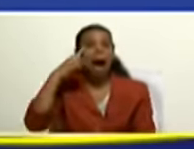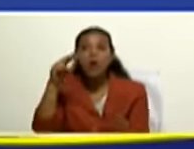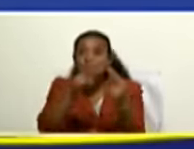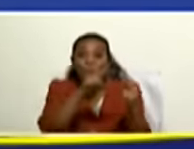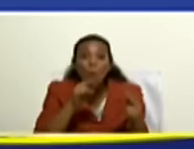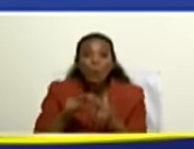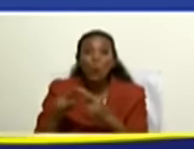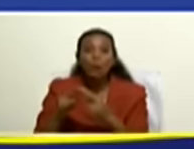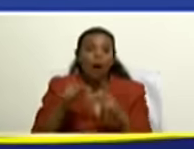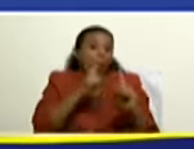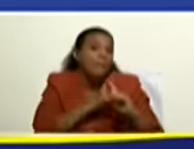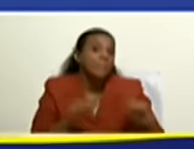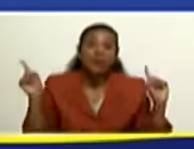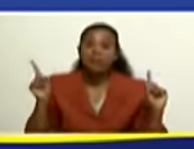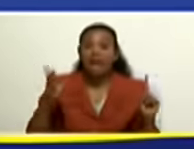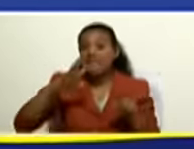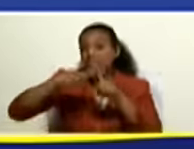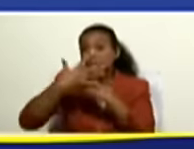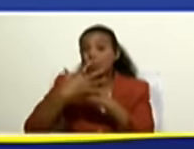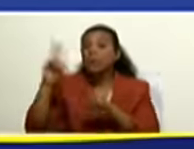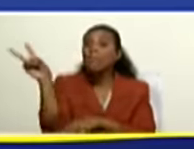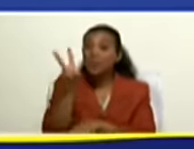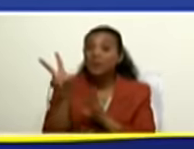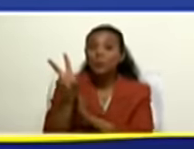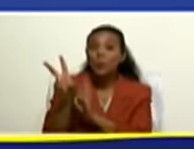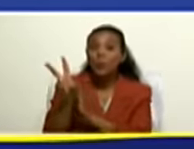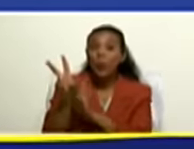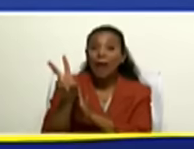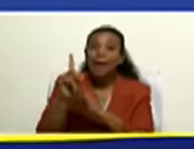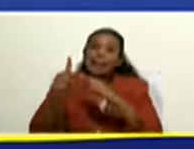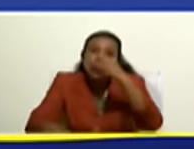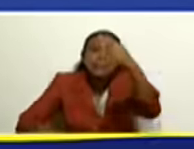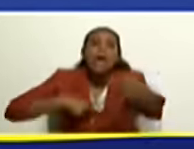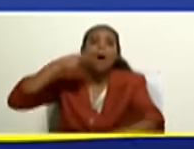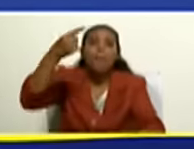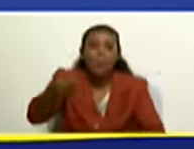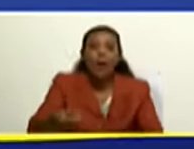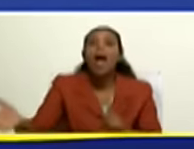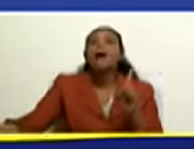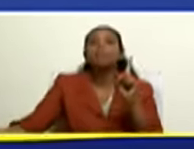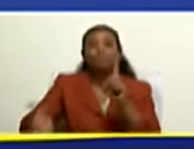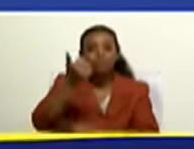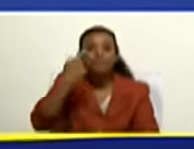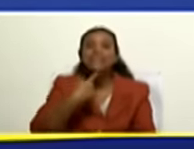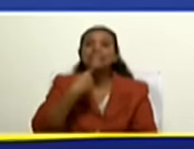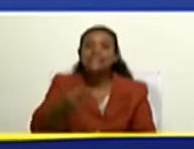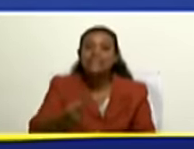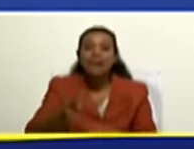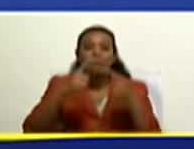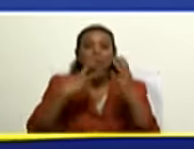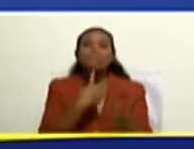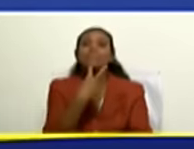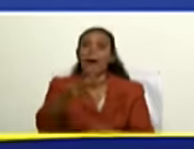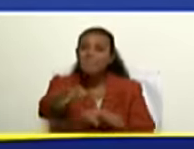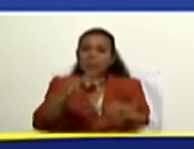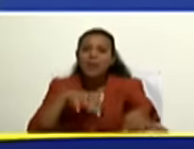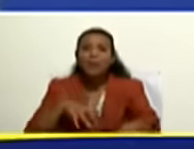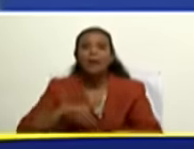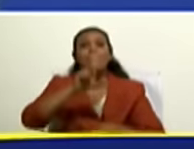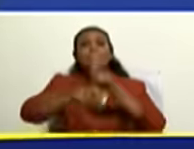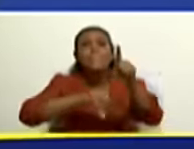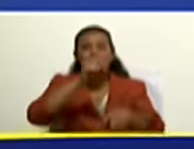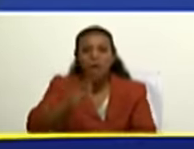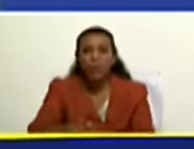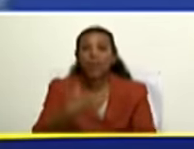que otra muy distinta será la Venezuela después de que el pueblo se exprese con una sola voz en el referendo